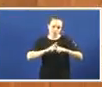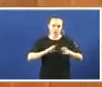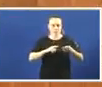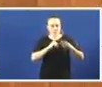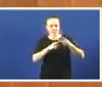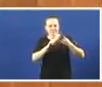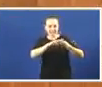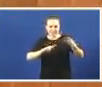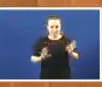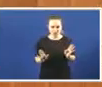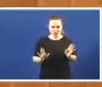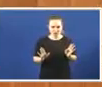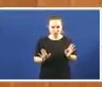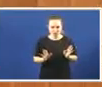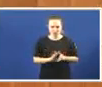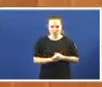mesmo informe